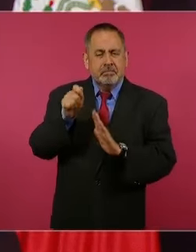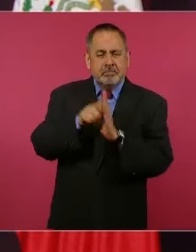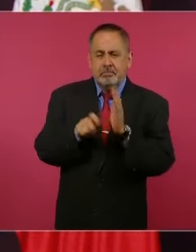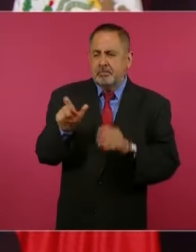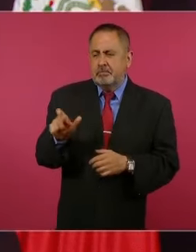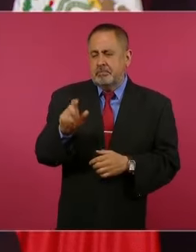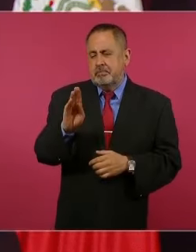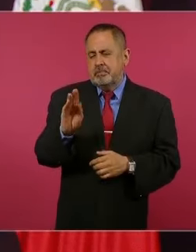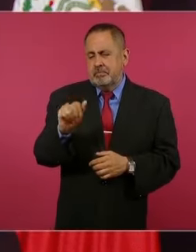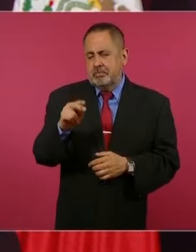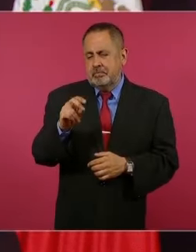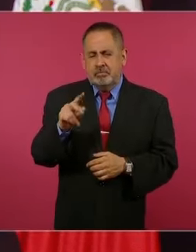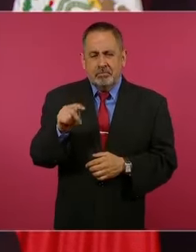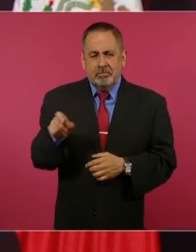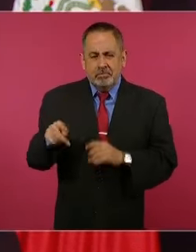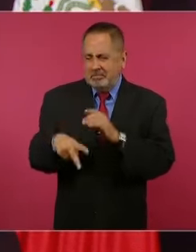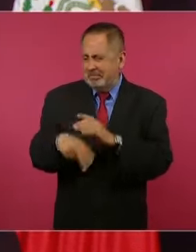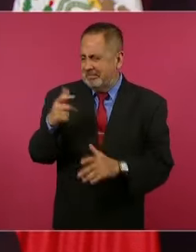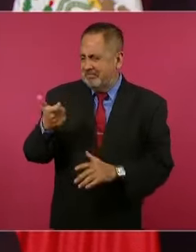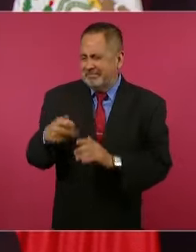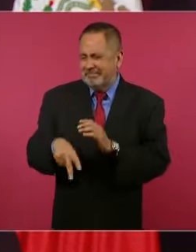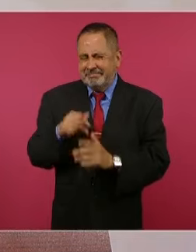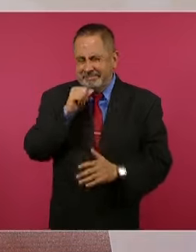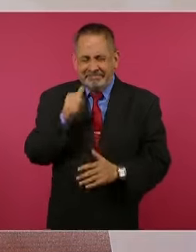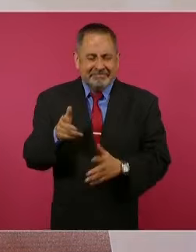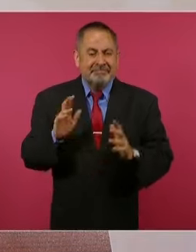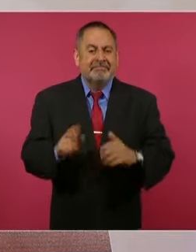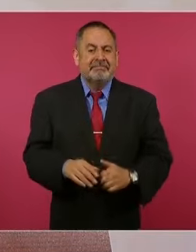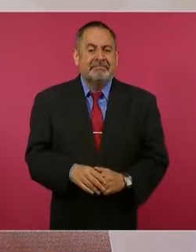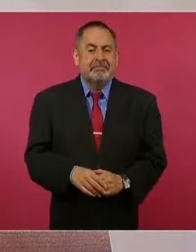borte que no tiene nada con